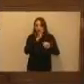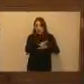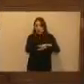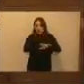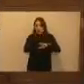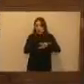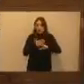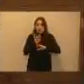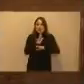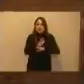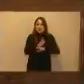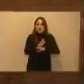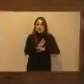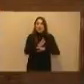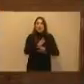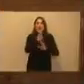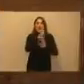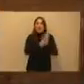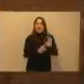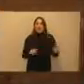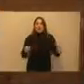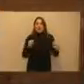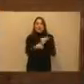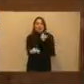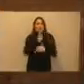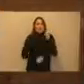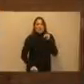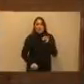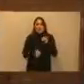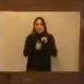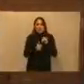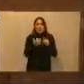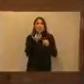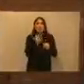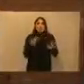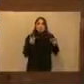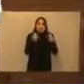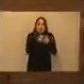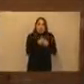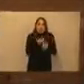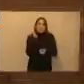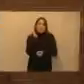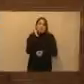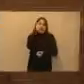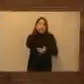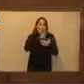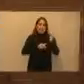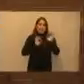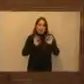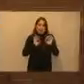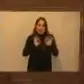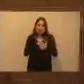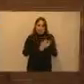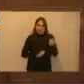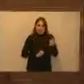planteó un régimen de incompatibilidades mucho más severo y además con un régimen sancionador específico. Mire, yo le leo el preámbulo, dice, tras más de